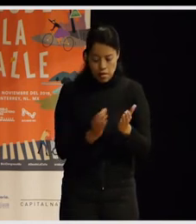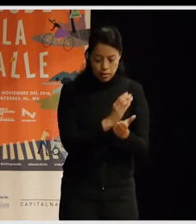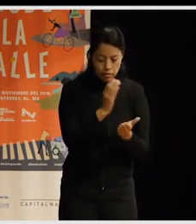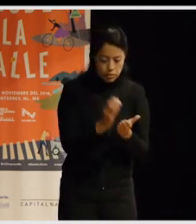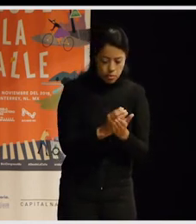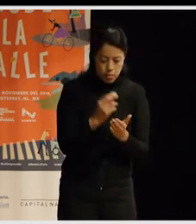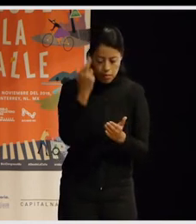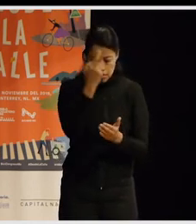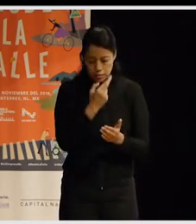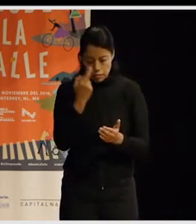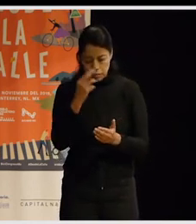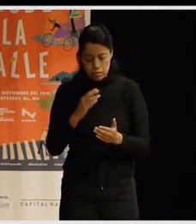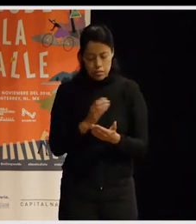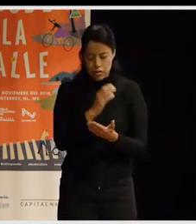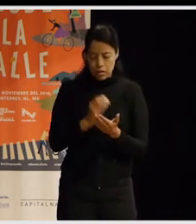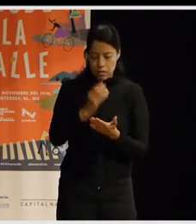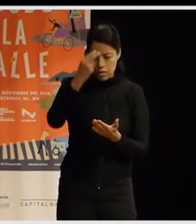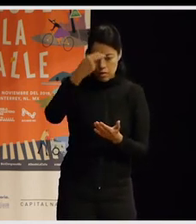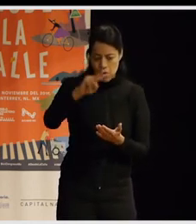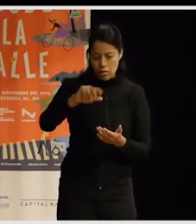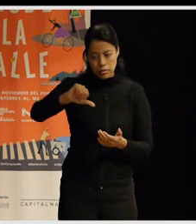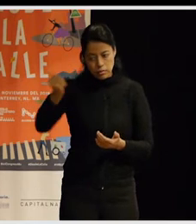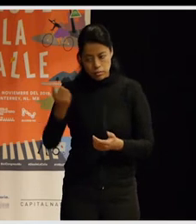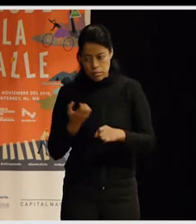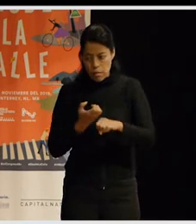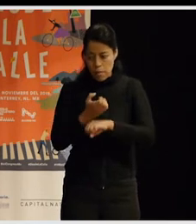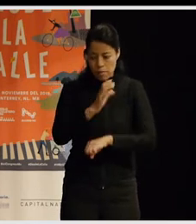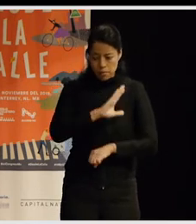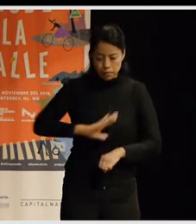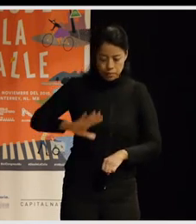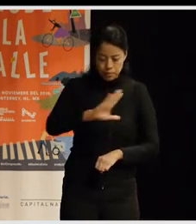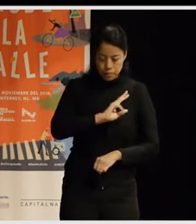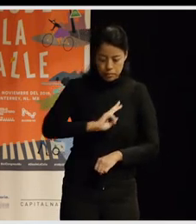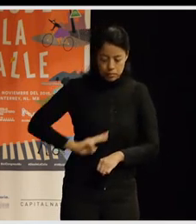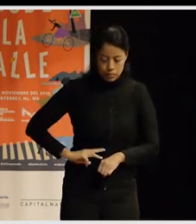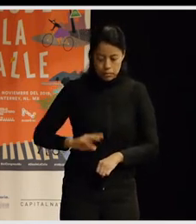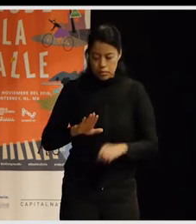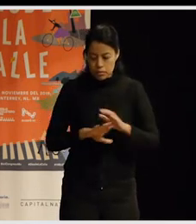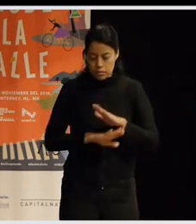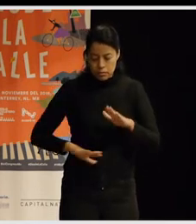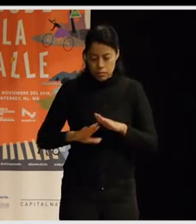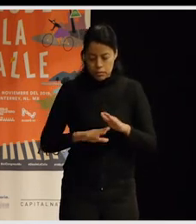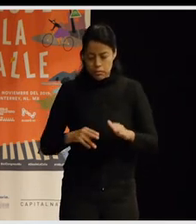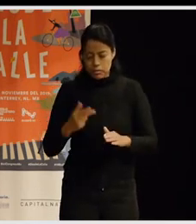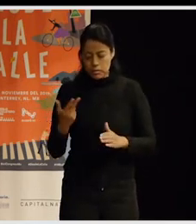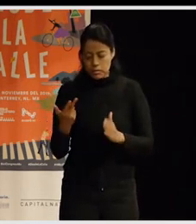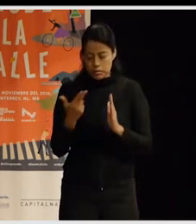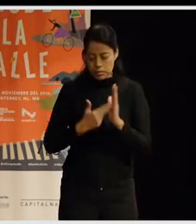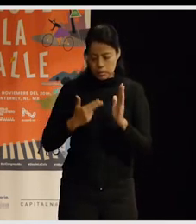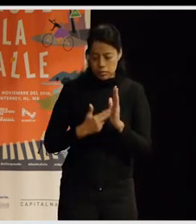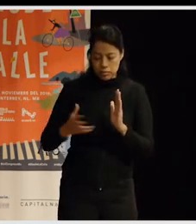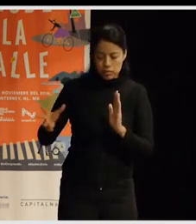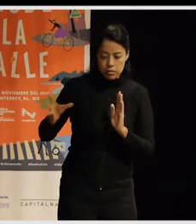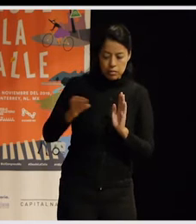tanto de ciudad de mexico como en otros estados y municipios y básicamente tomamos la herramienta de urbanismo